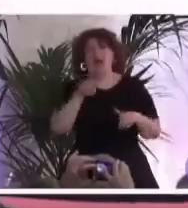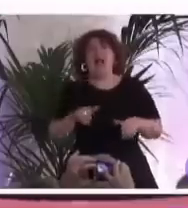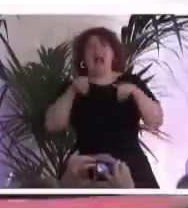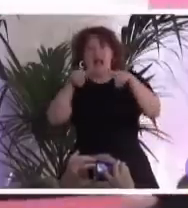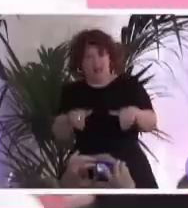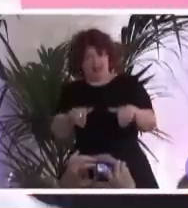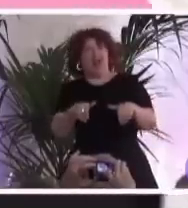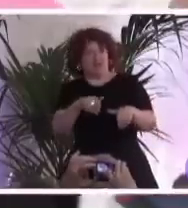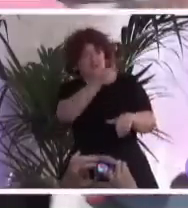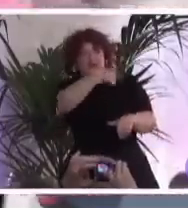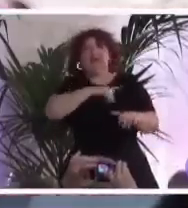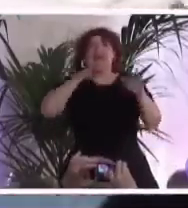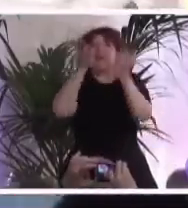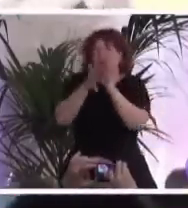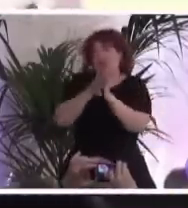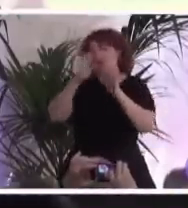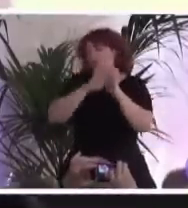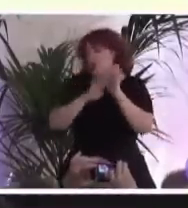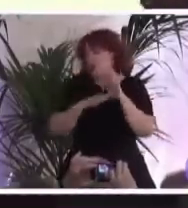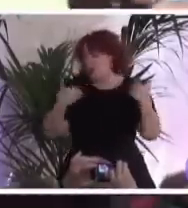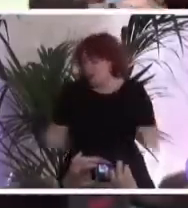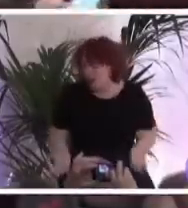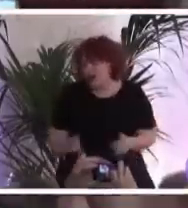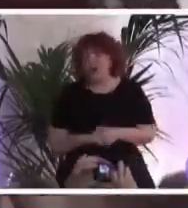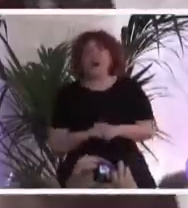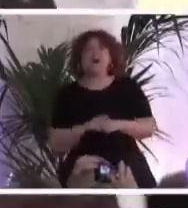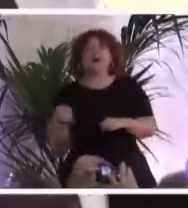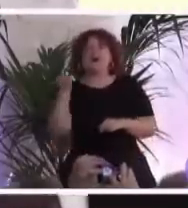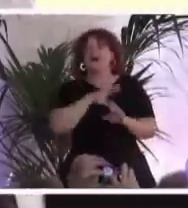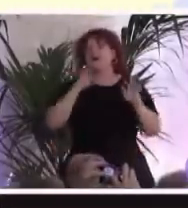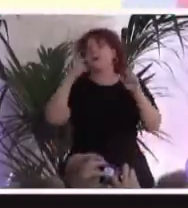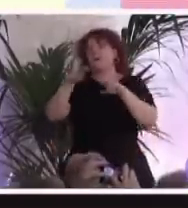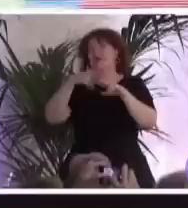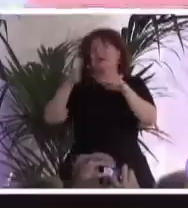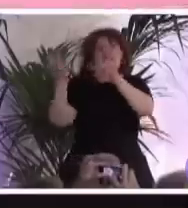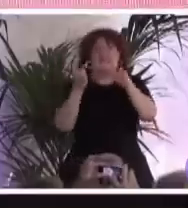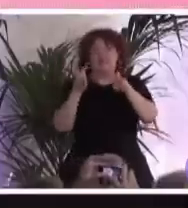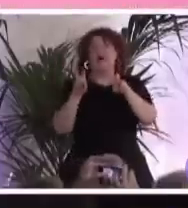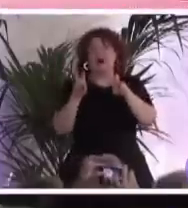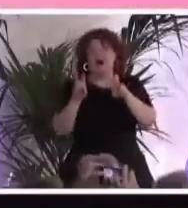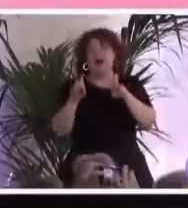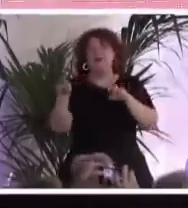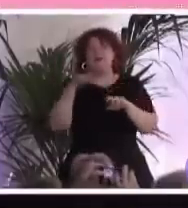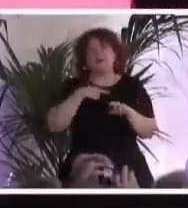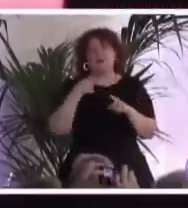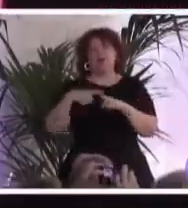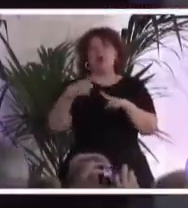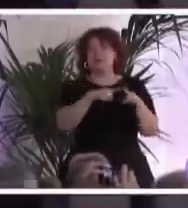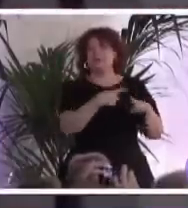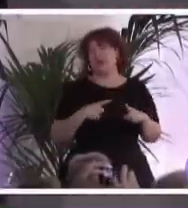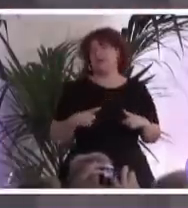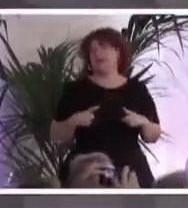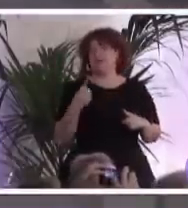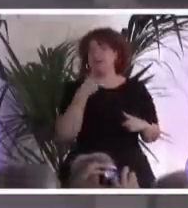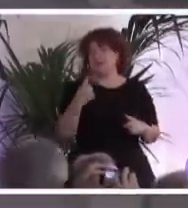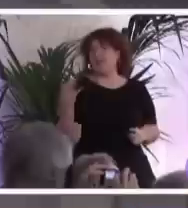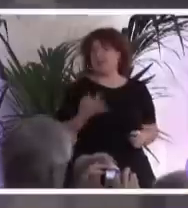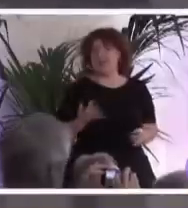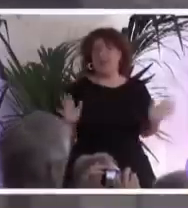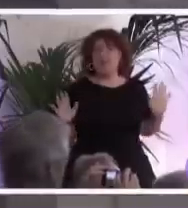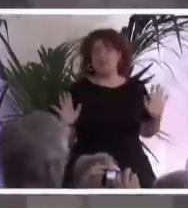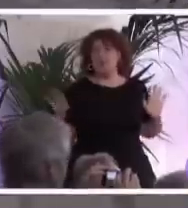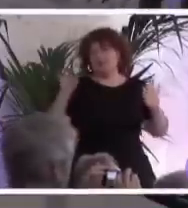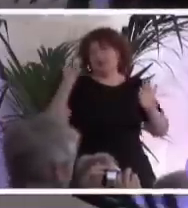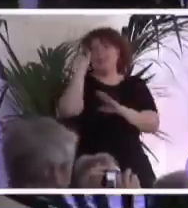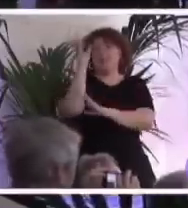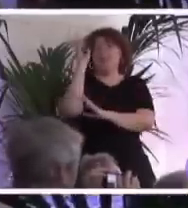los que tenéis que explicar el programa los que tenéis que hablar de política los que tenéis que decir todas las cosas que se dicen en